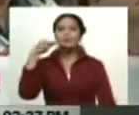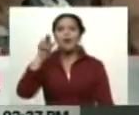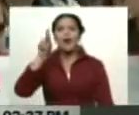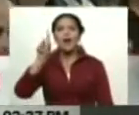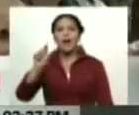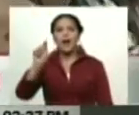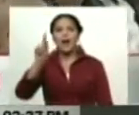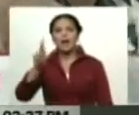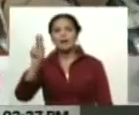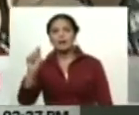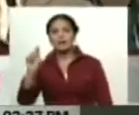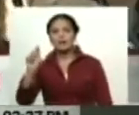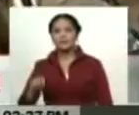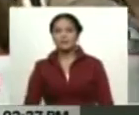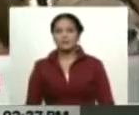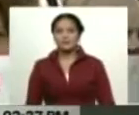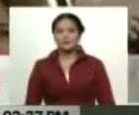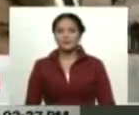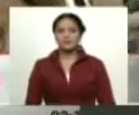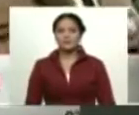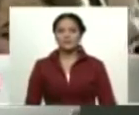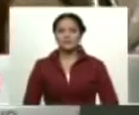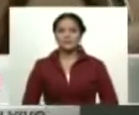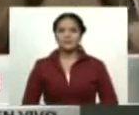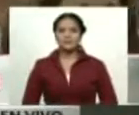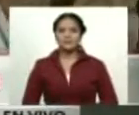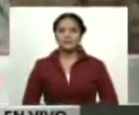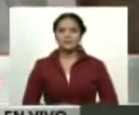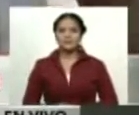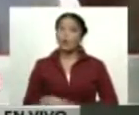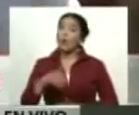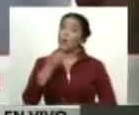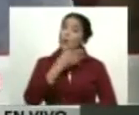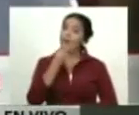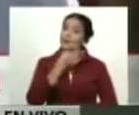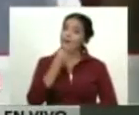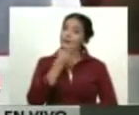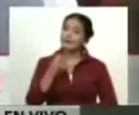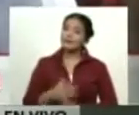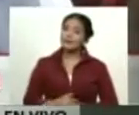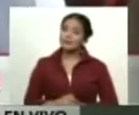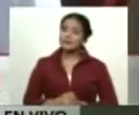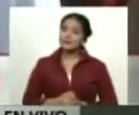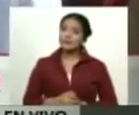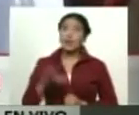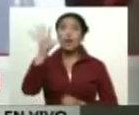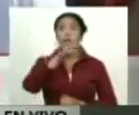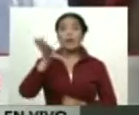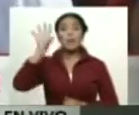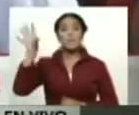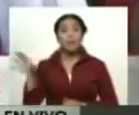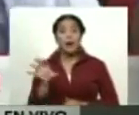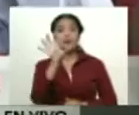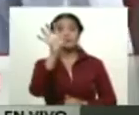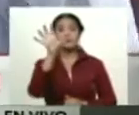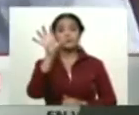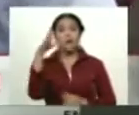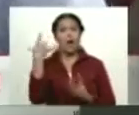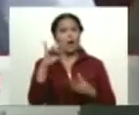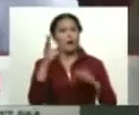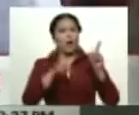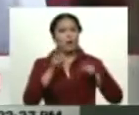¿Periodista? De RT Rusia Today. Ah, ok. Buenas tardes, presidente. Internacionalmente se han interpretado algunas